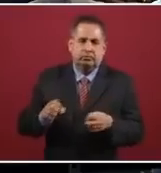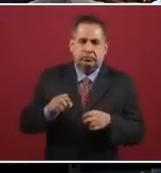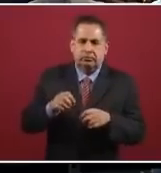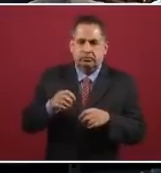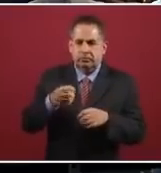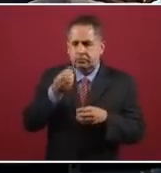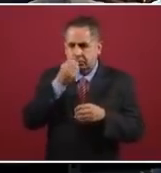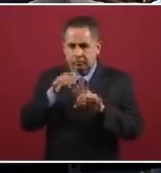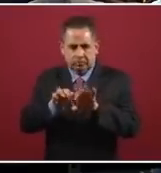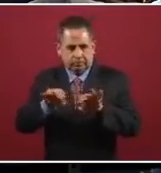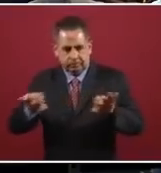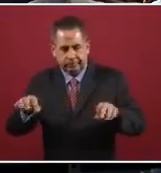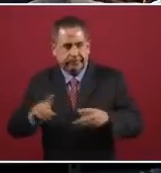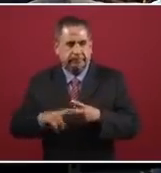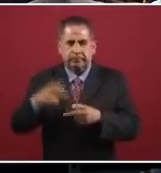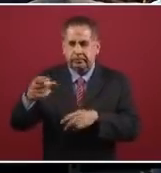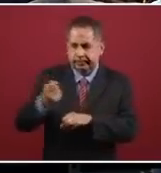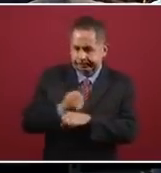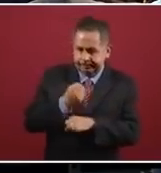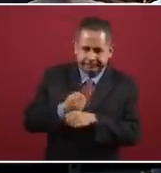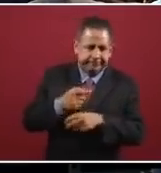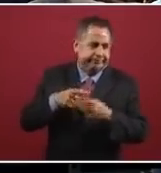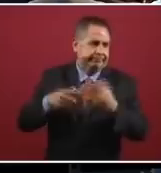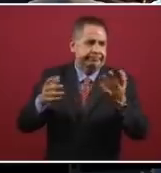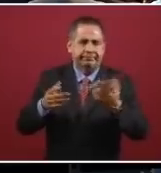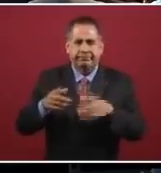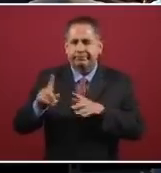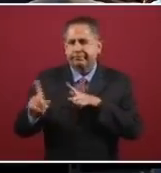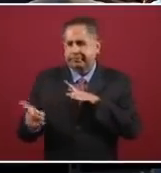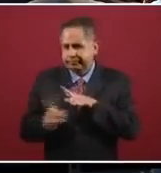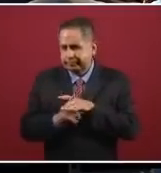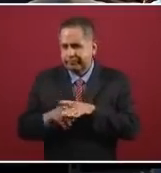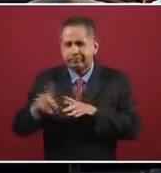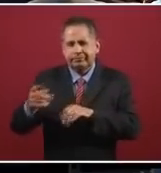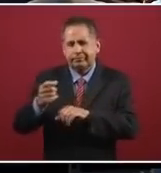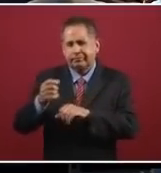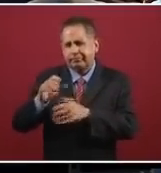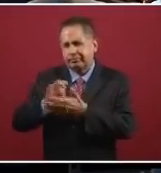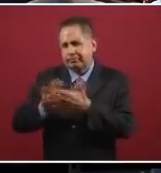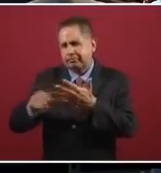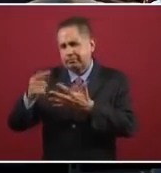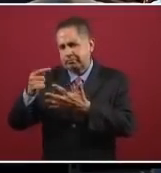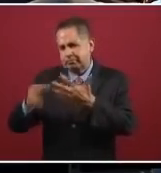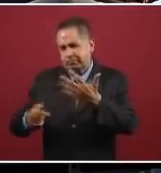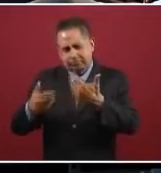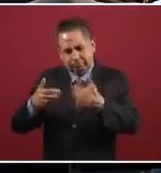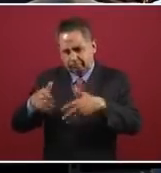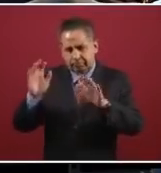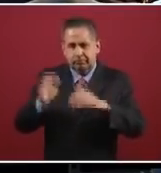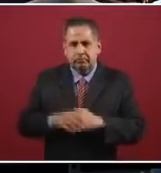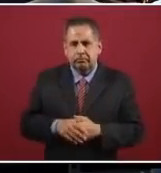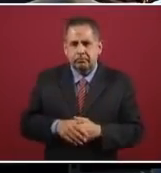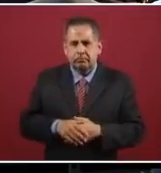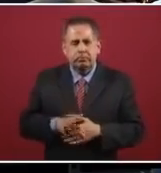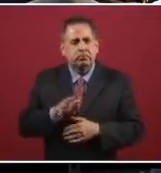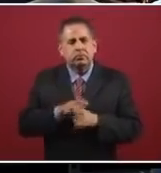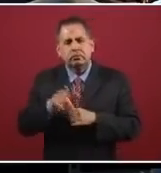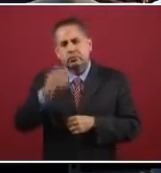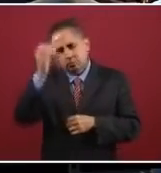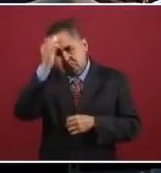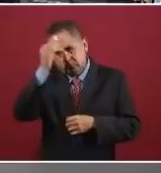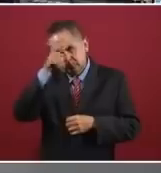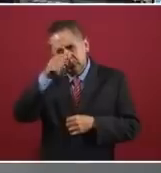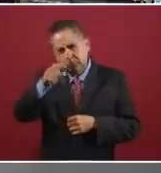longaniza, que si sus zapatos, que si las chanclas de su esposa, etcétera. ¿Cuál es la opinión de